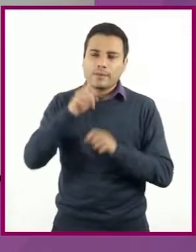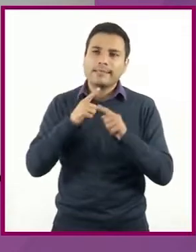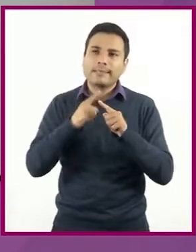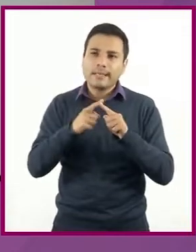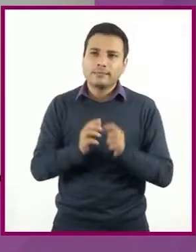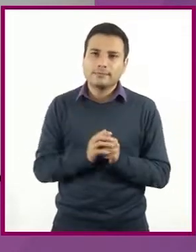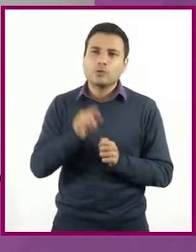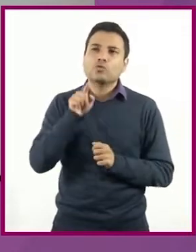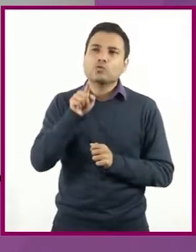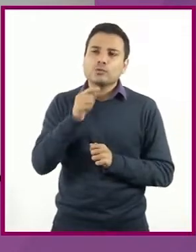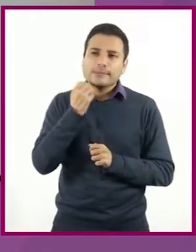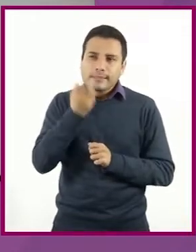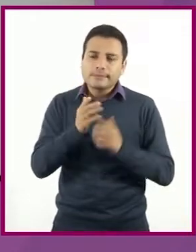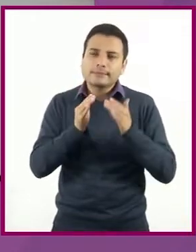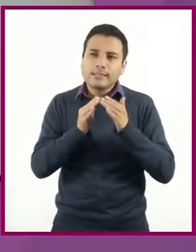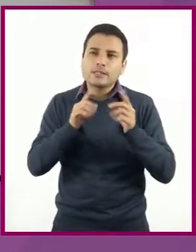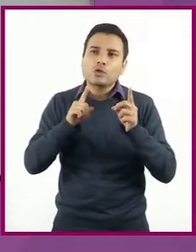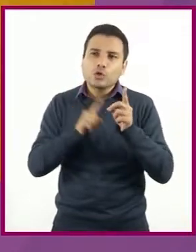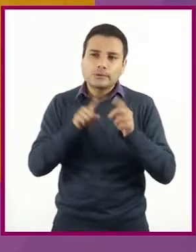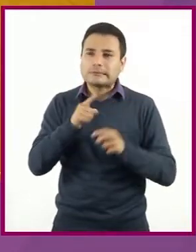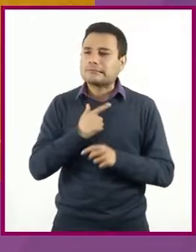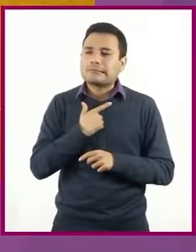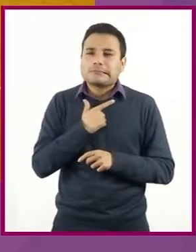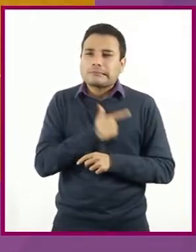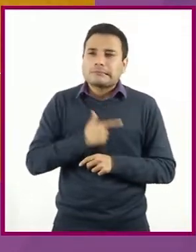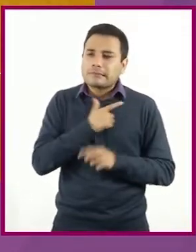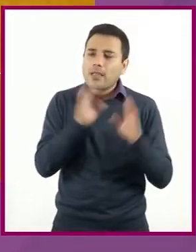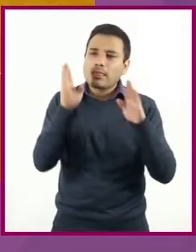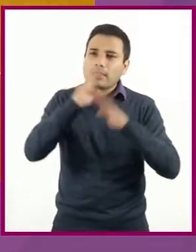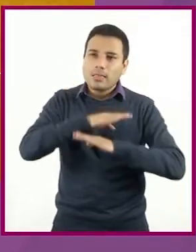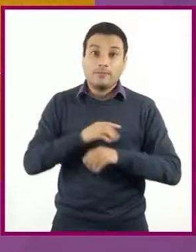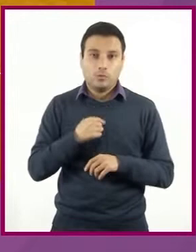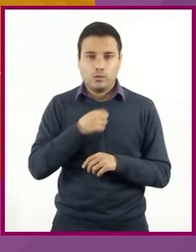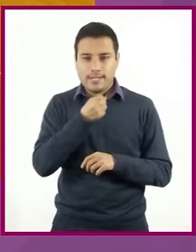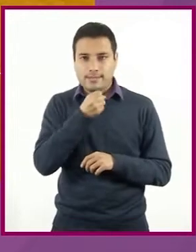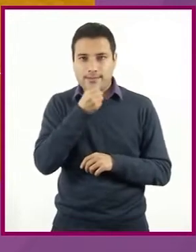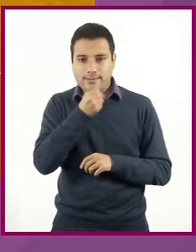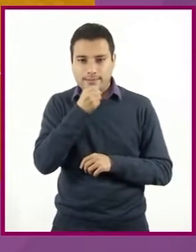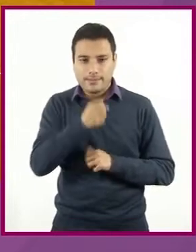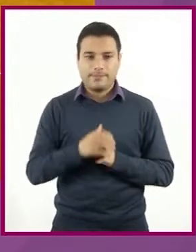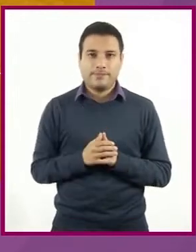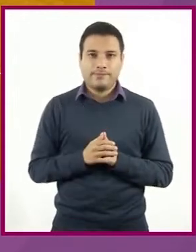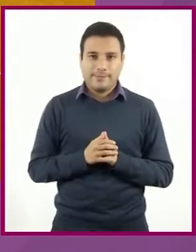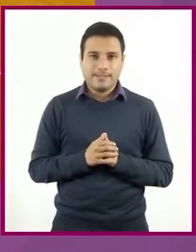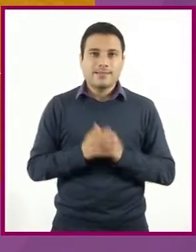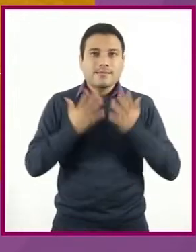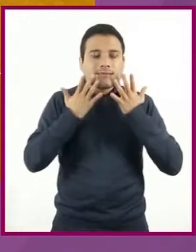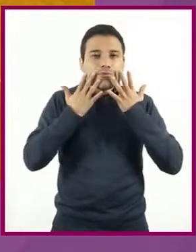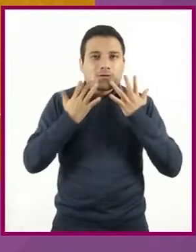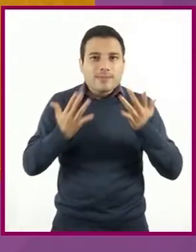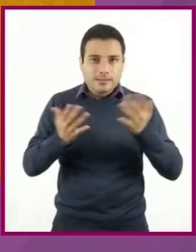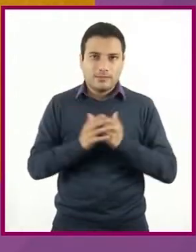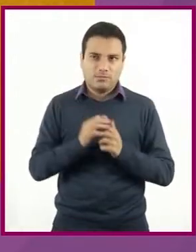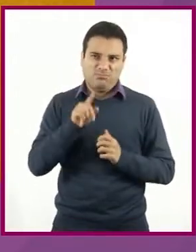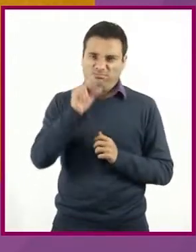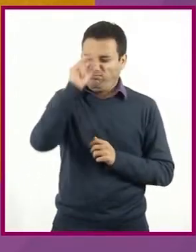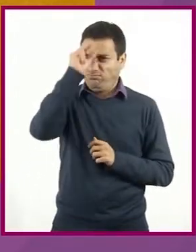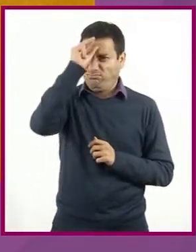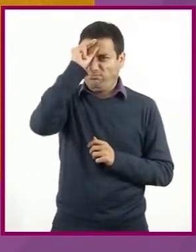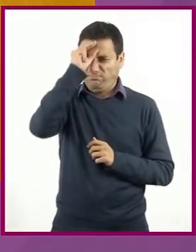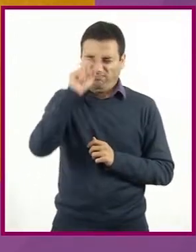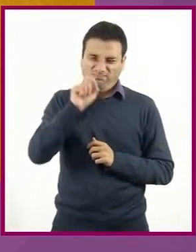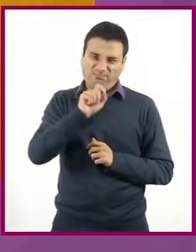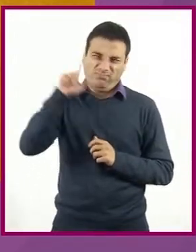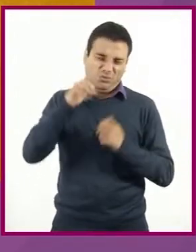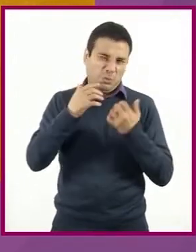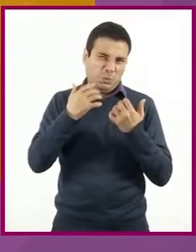¿Dónde le gustaría vivir y su pasatiempo favorito? A mí me gustaría entrevistar a Leonardo da Vinci, ya que es considerado uno de los hombres más inteligentes